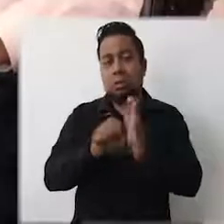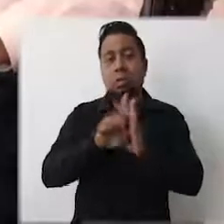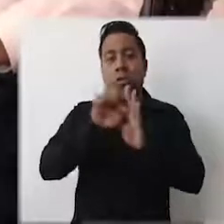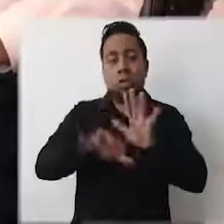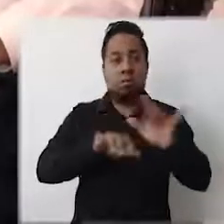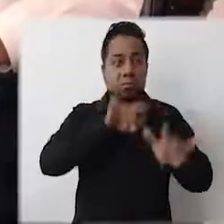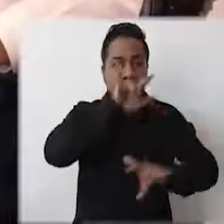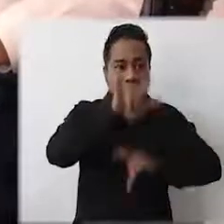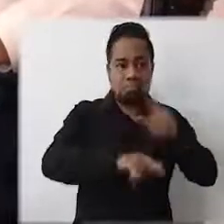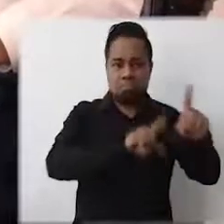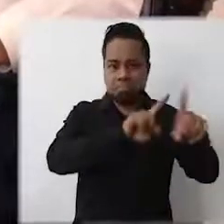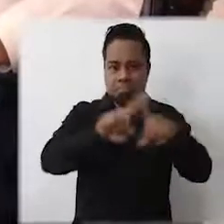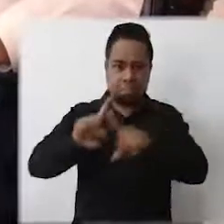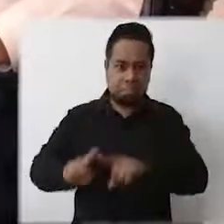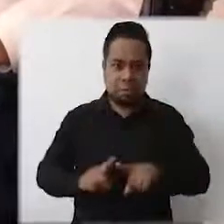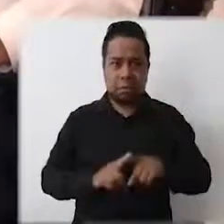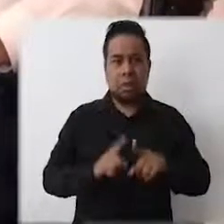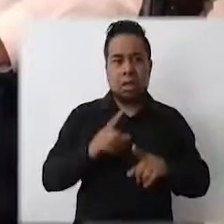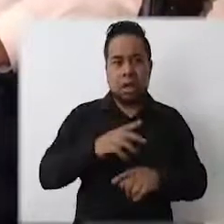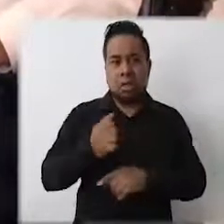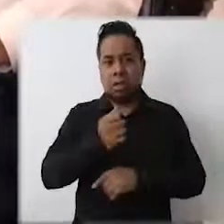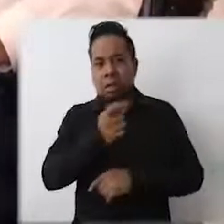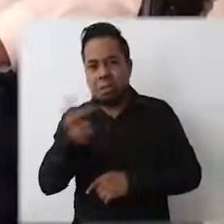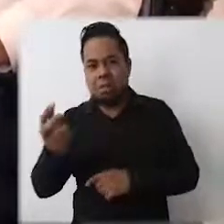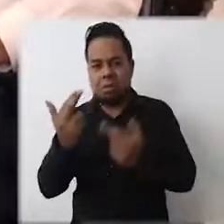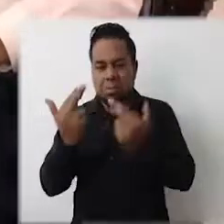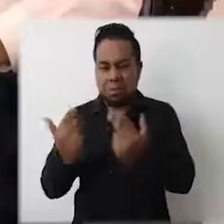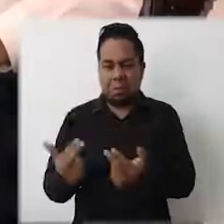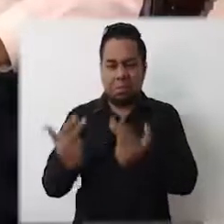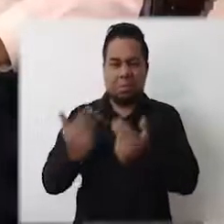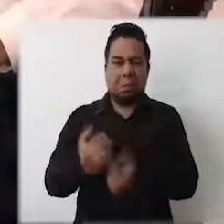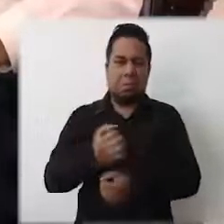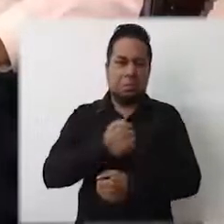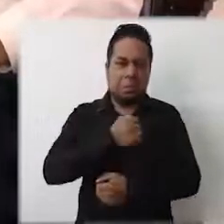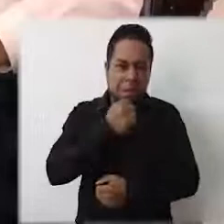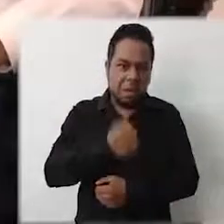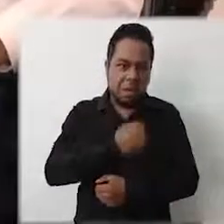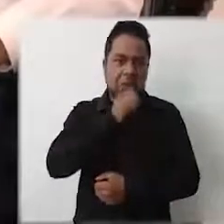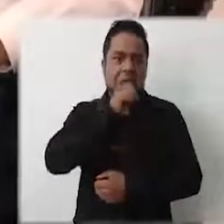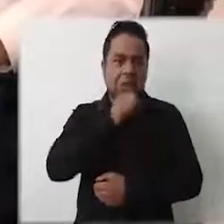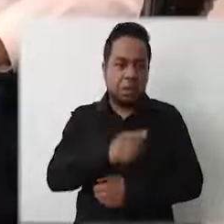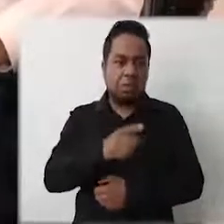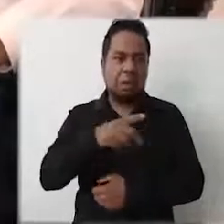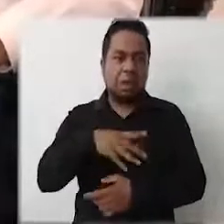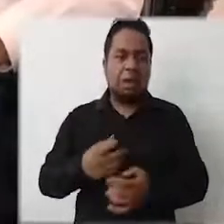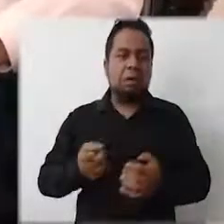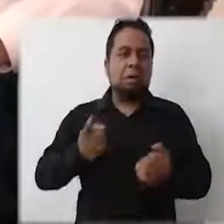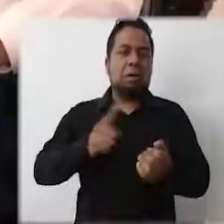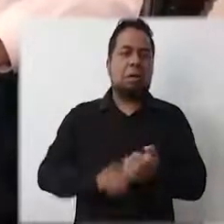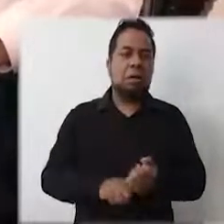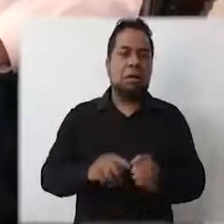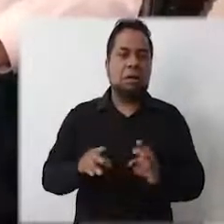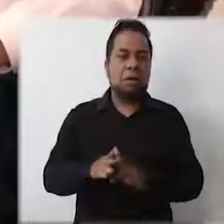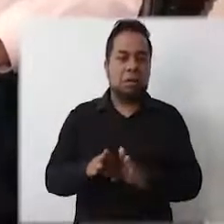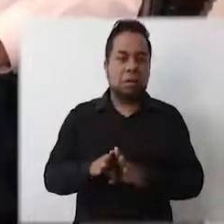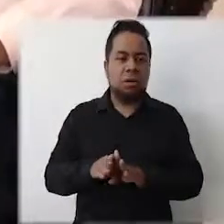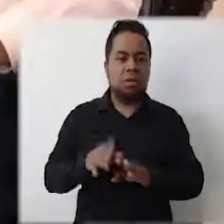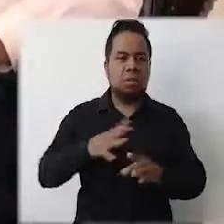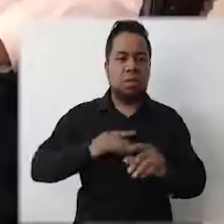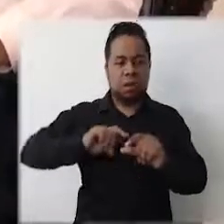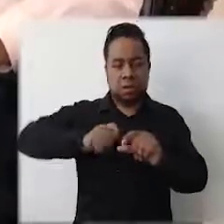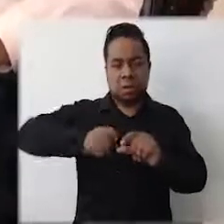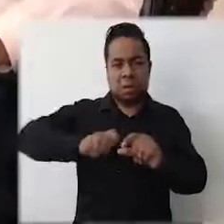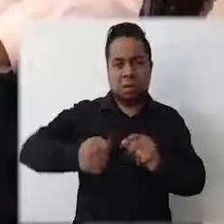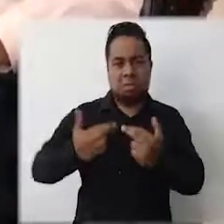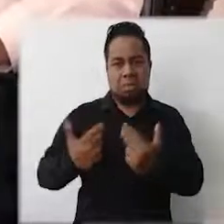haciendo lo pertinente. Creo que si nos vamos al tema de lo que marca en esta parte, pues de entrada el uso de tanques de gas